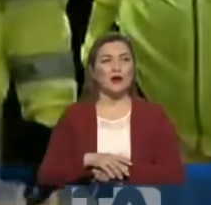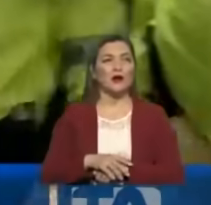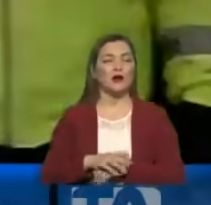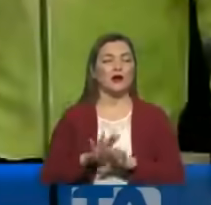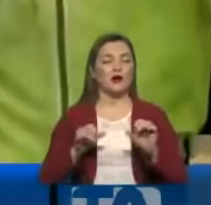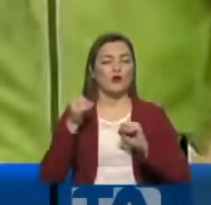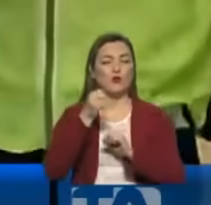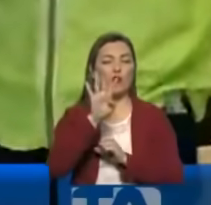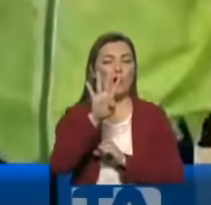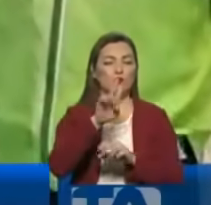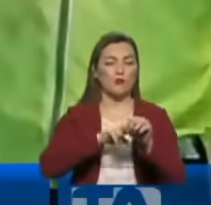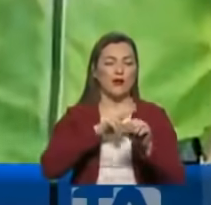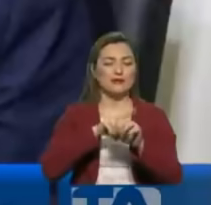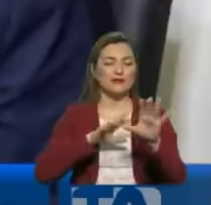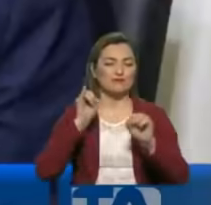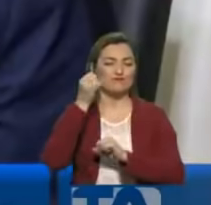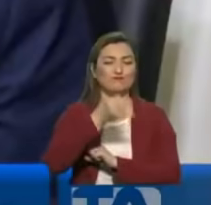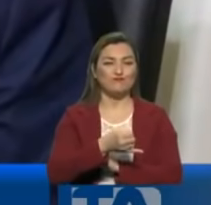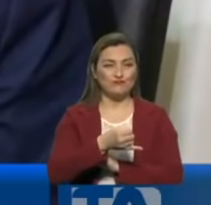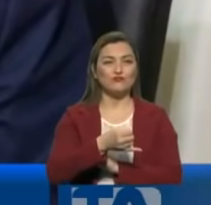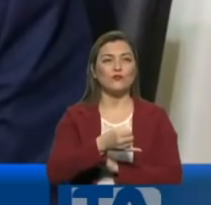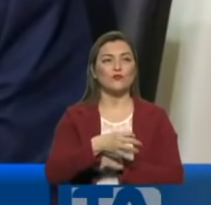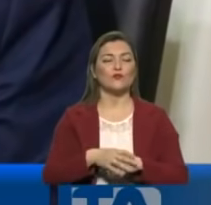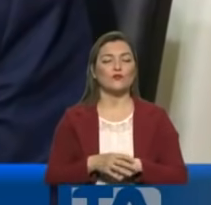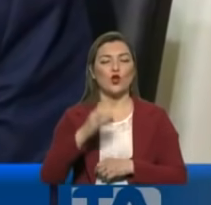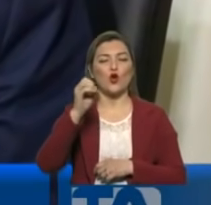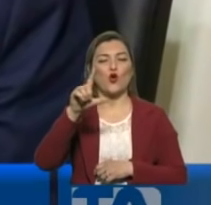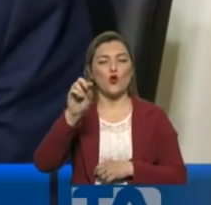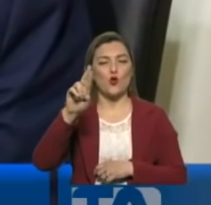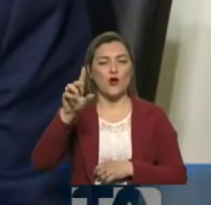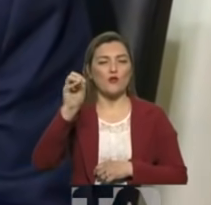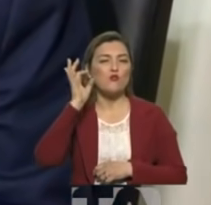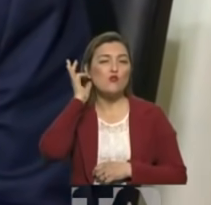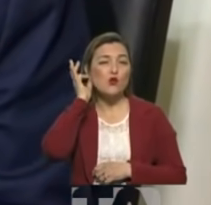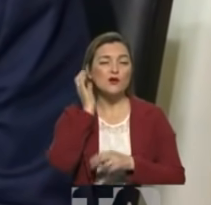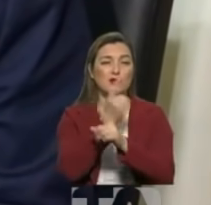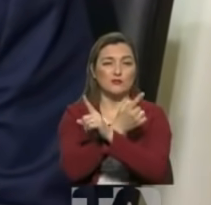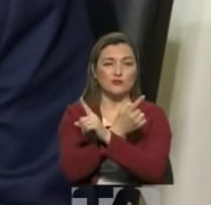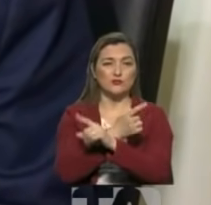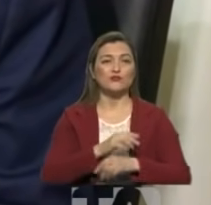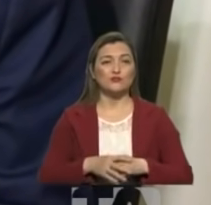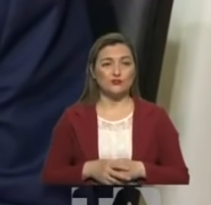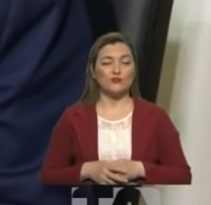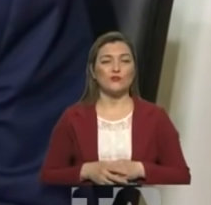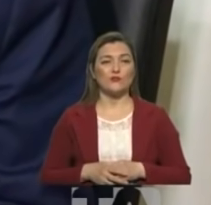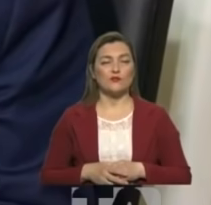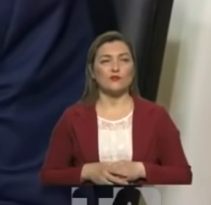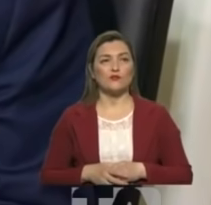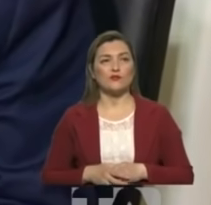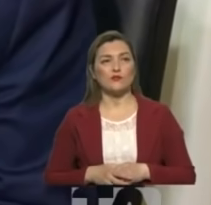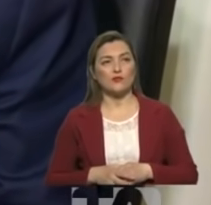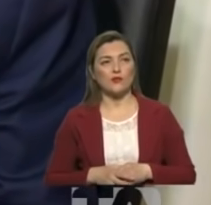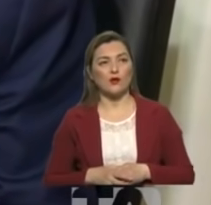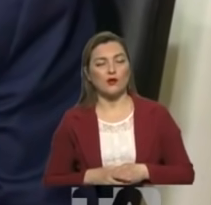menos en 4 ocasiones en Jefferson County, Colorado, contra una mujer incapacitada e incapaz de valorar el significado de lo que